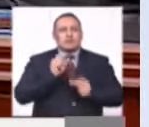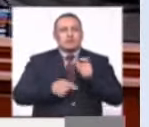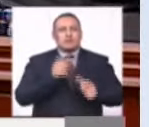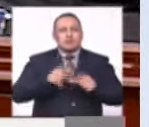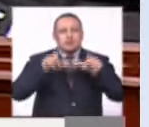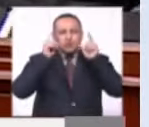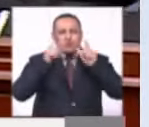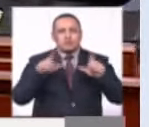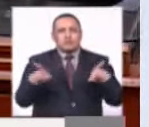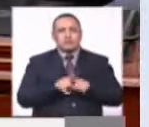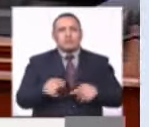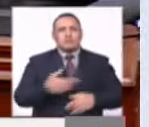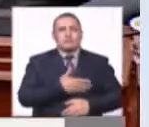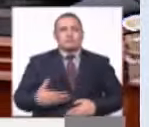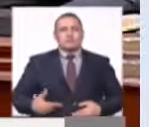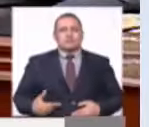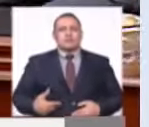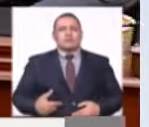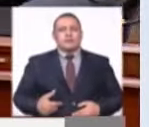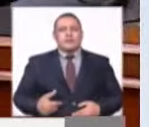loretanos. Presidente,